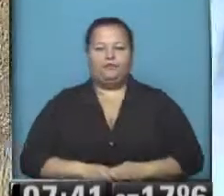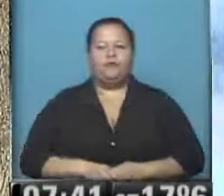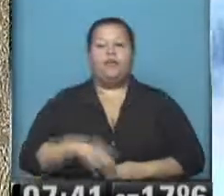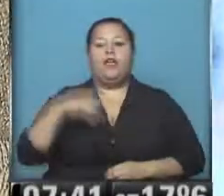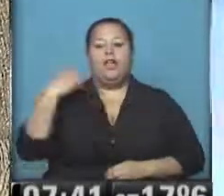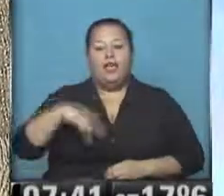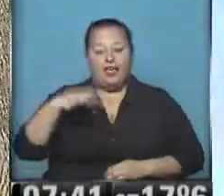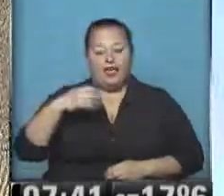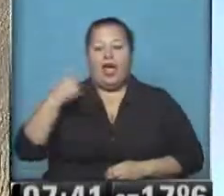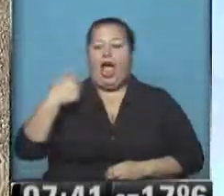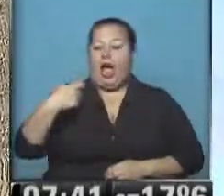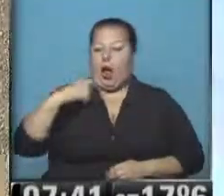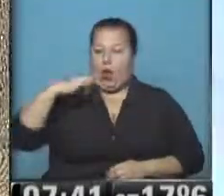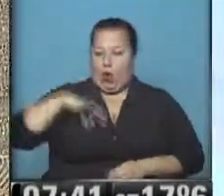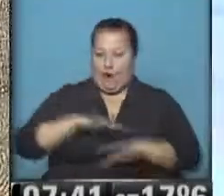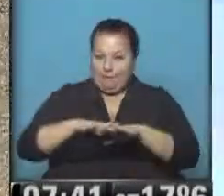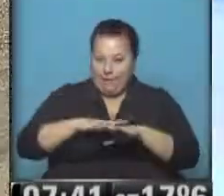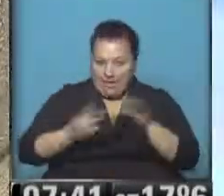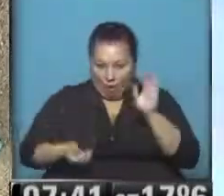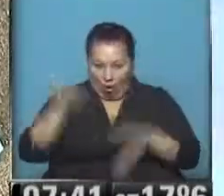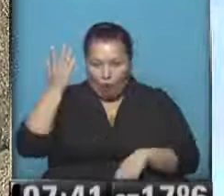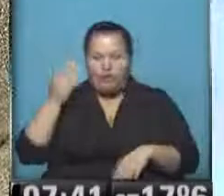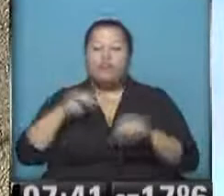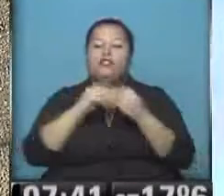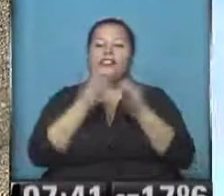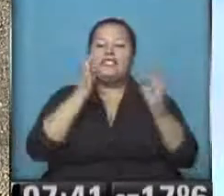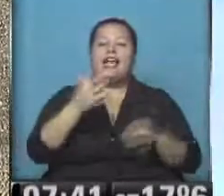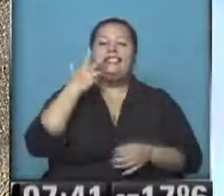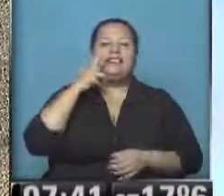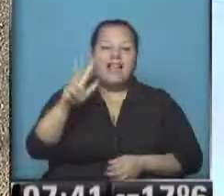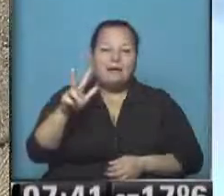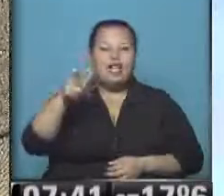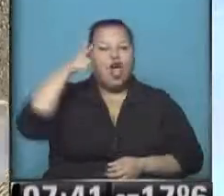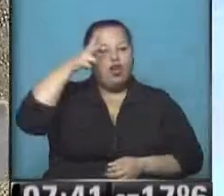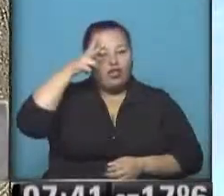Tenemos que el haber jubilatorio mínimo con este aumento de